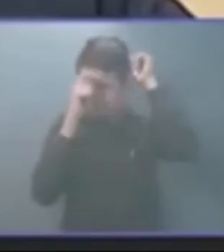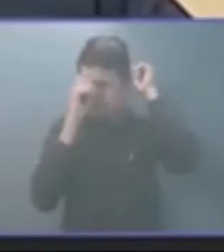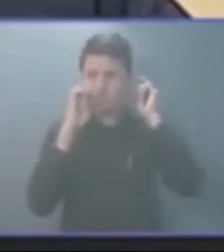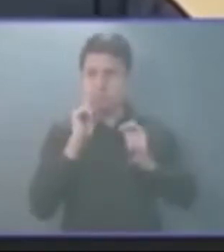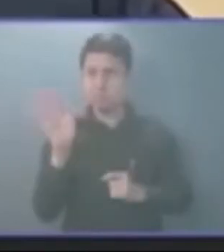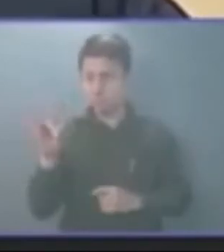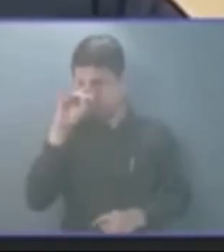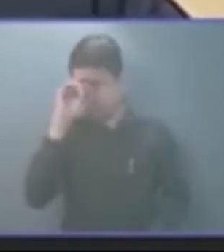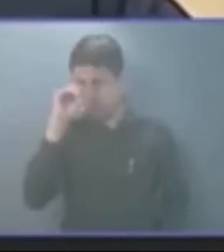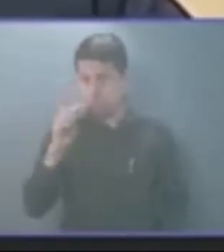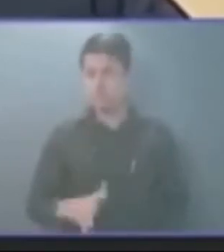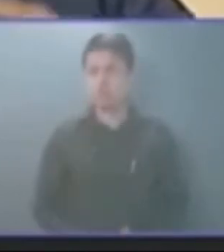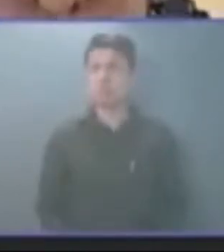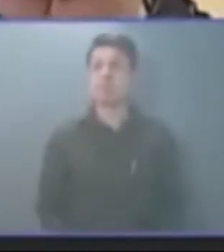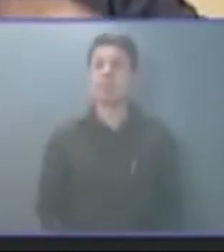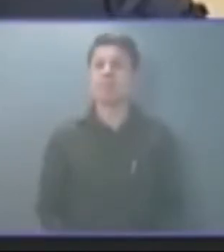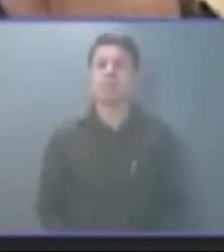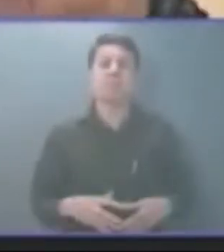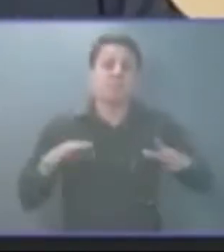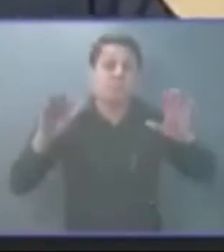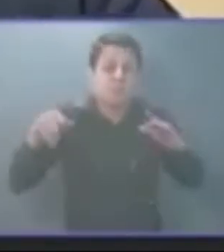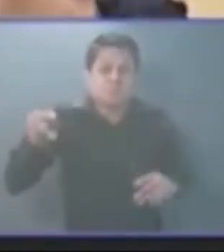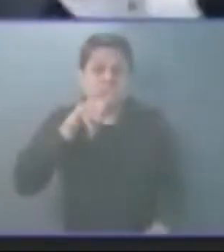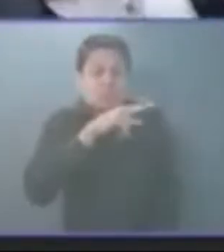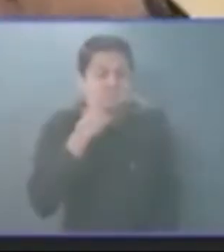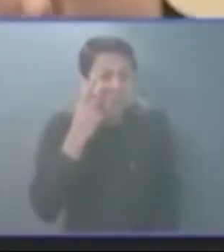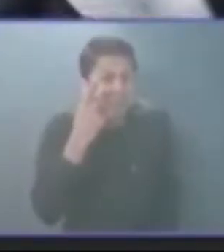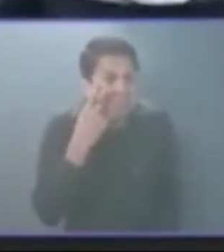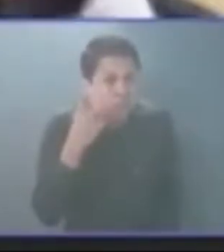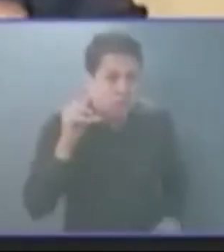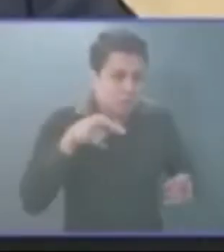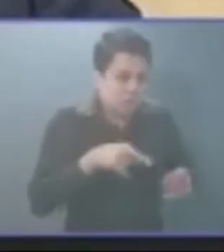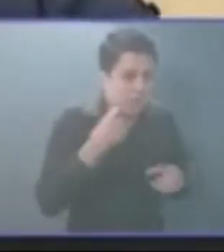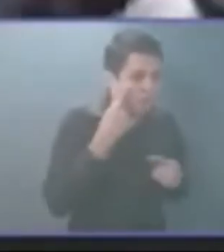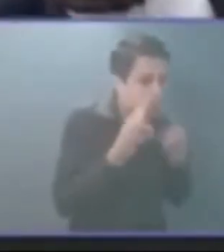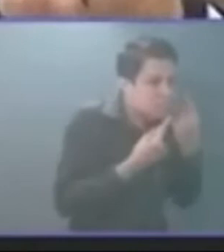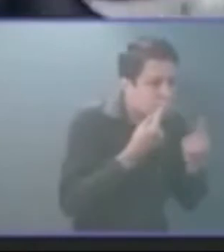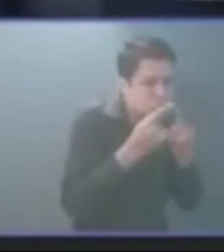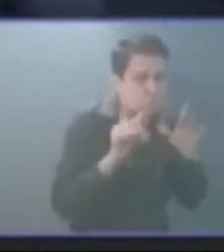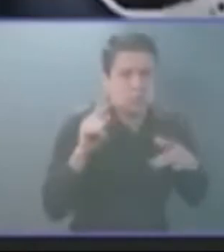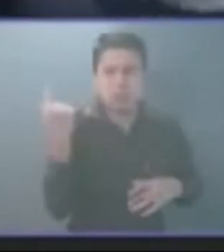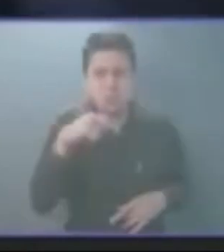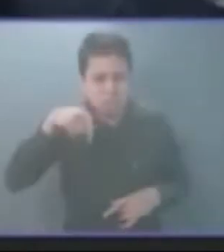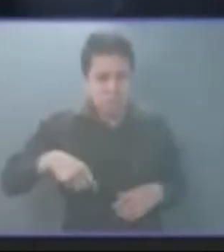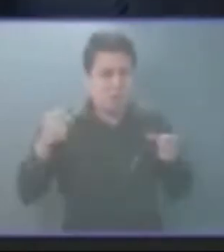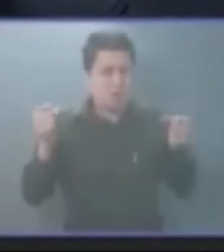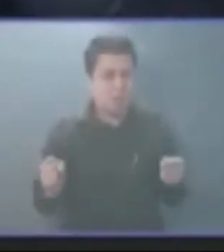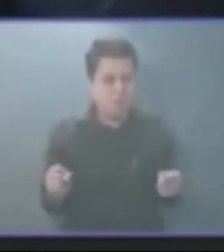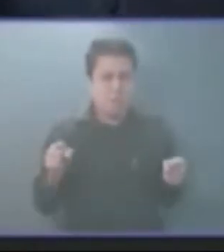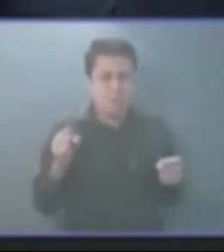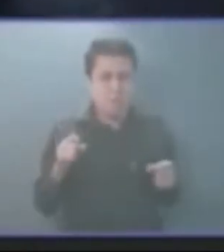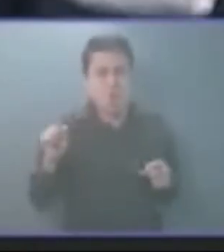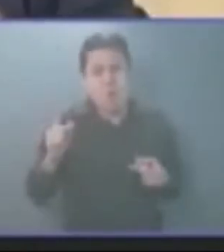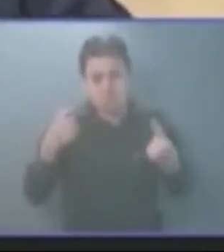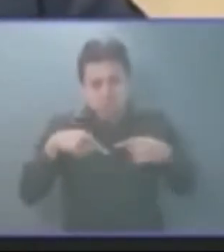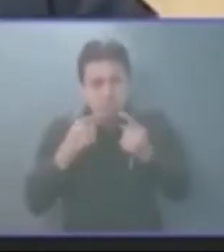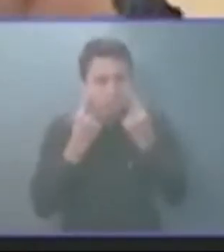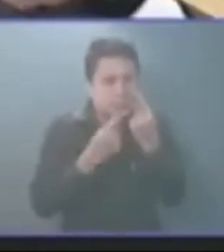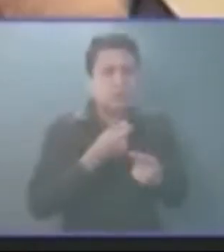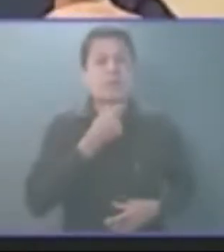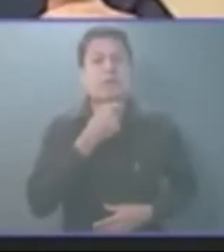que está haciendo. Y si no desen cuenta, si es que salen alguna vez a hacer alguna campaña